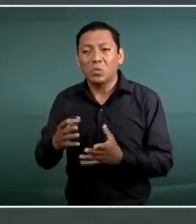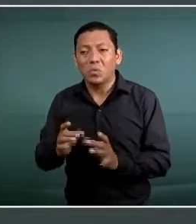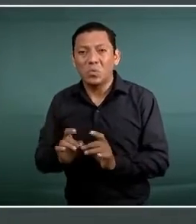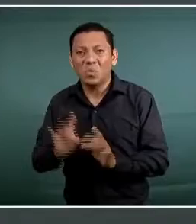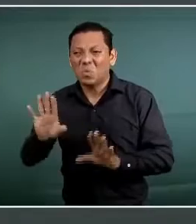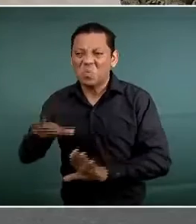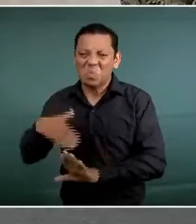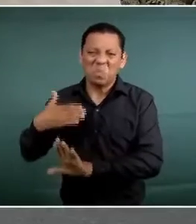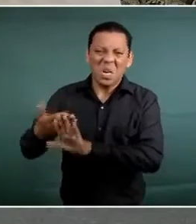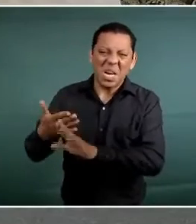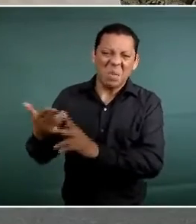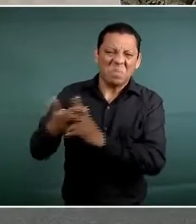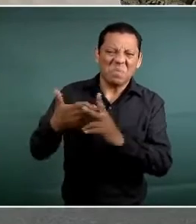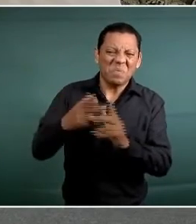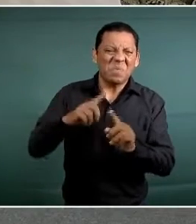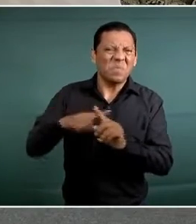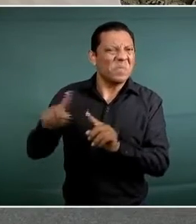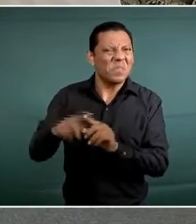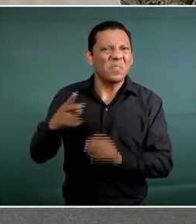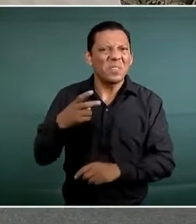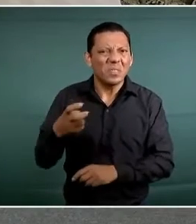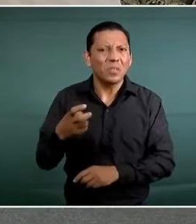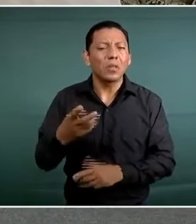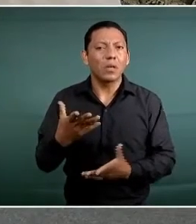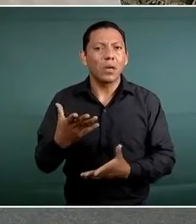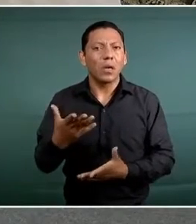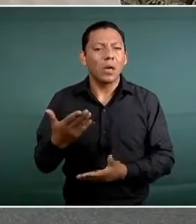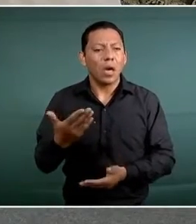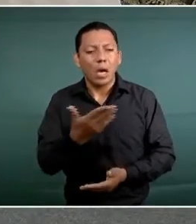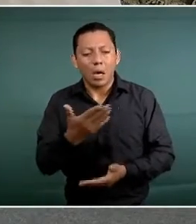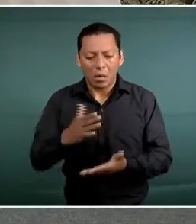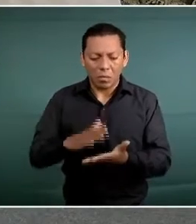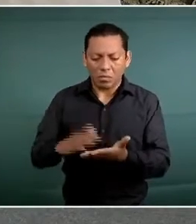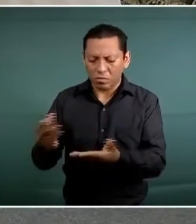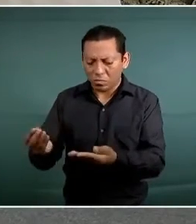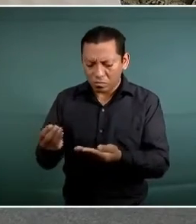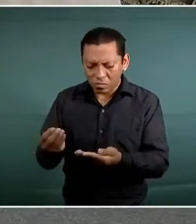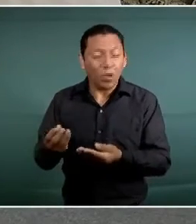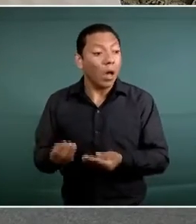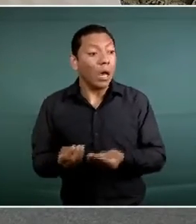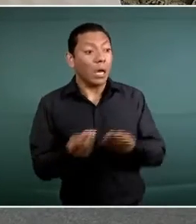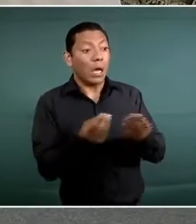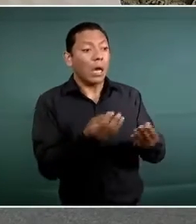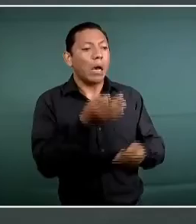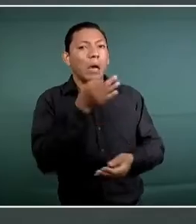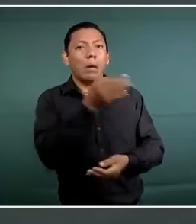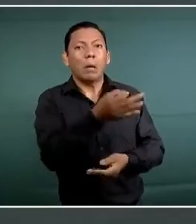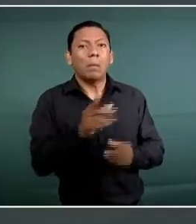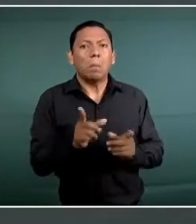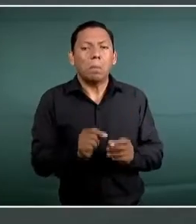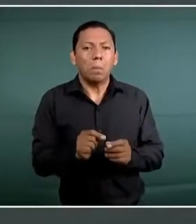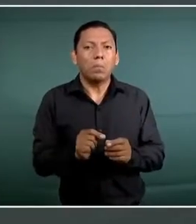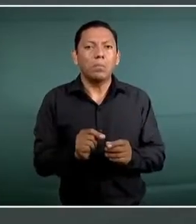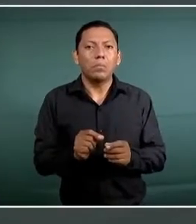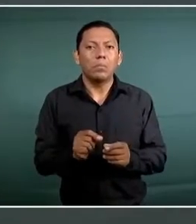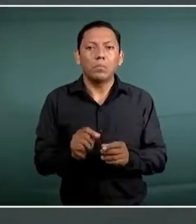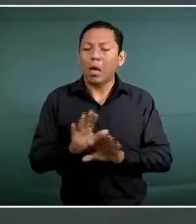masacre, entonces se le pasaba una tarjeta. No es ya